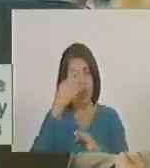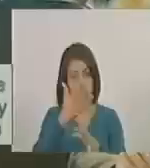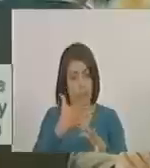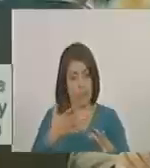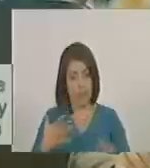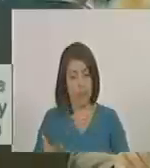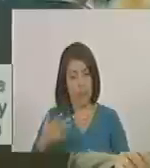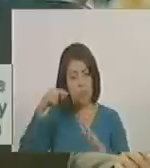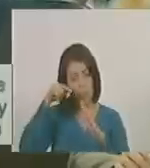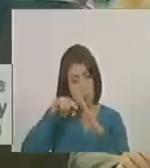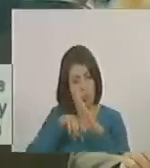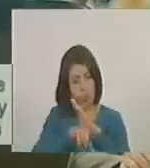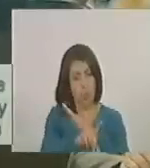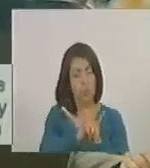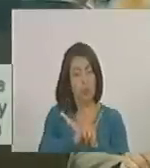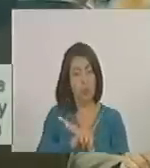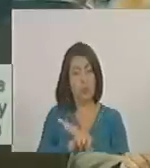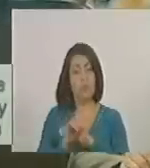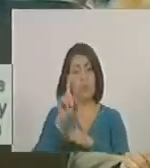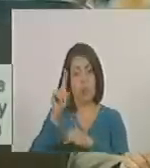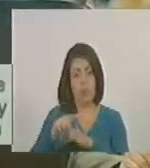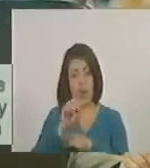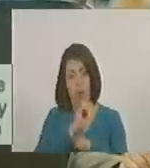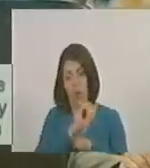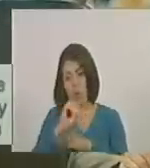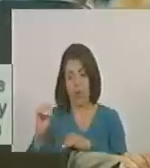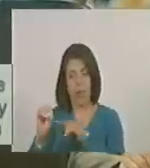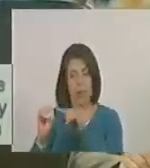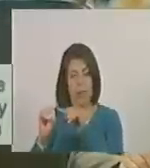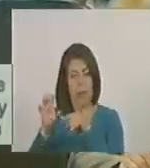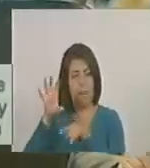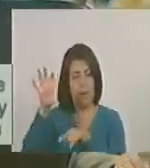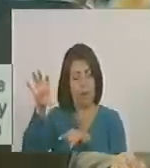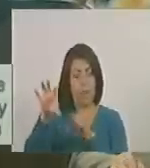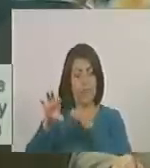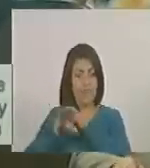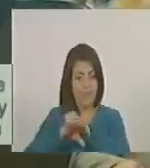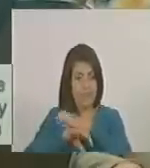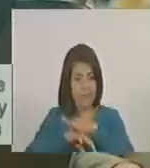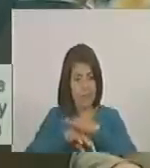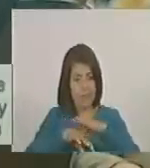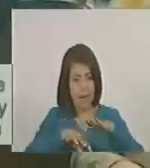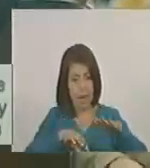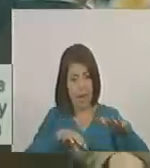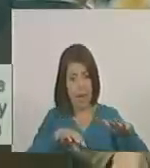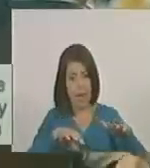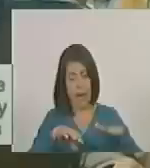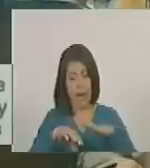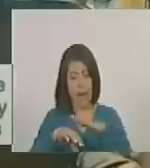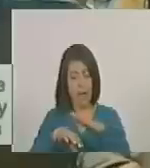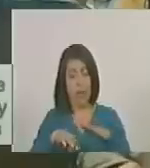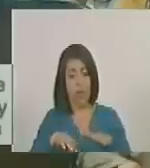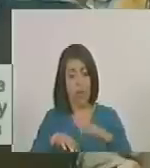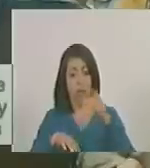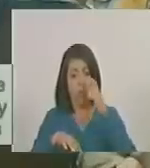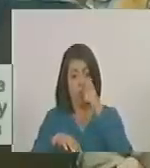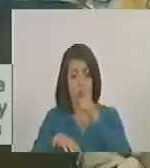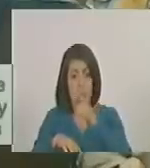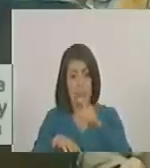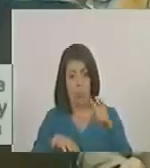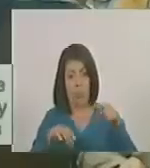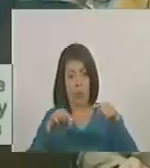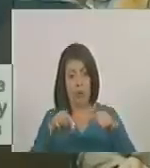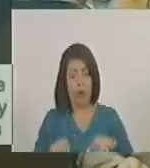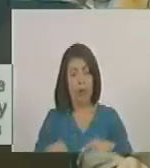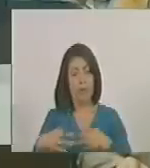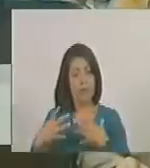Amazonas profundo, no solo fuimos al oriente del país o a los llanos venezolanos, es que el pueblo,